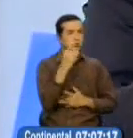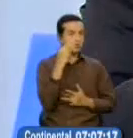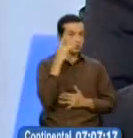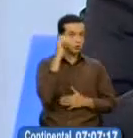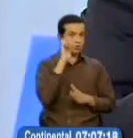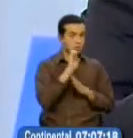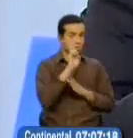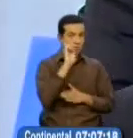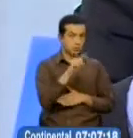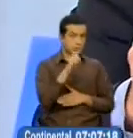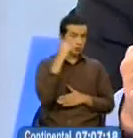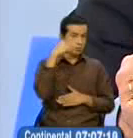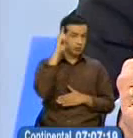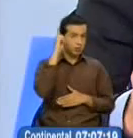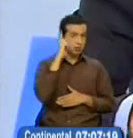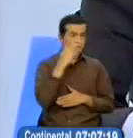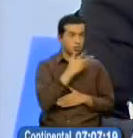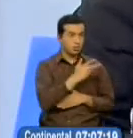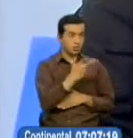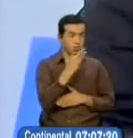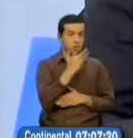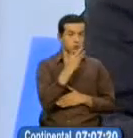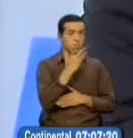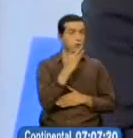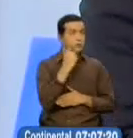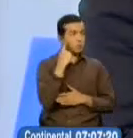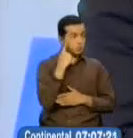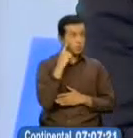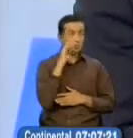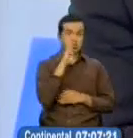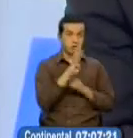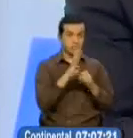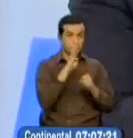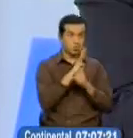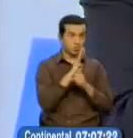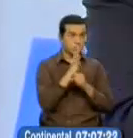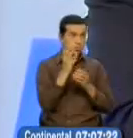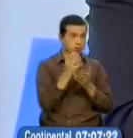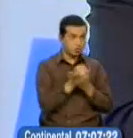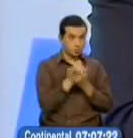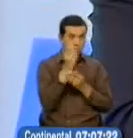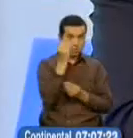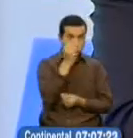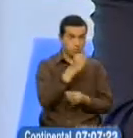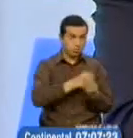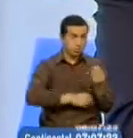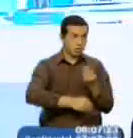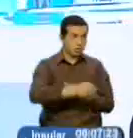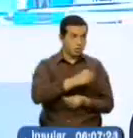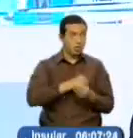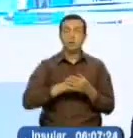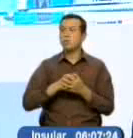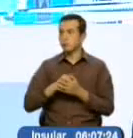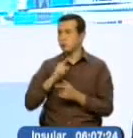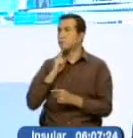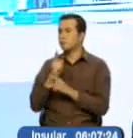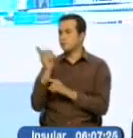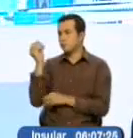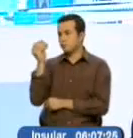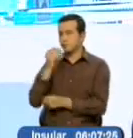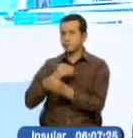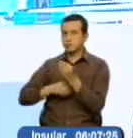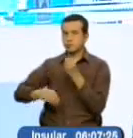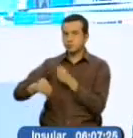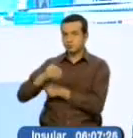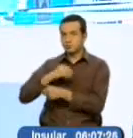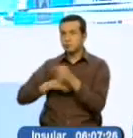es de 1.000 millones y que esto se referiría en los primeros 4 años, ¿se refiere a la inversión? A la inversión. Okay. Es lo que